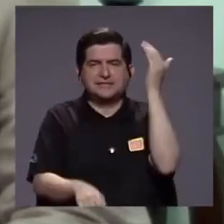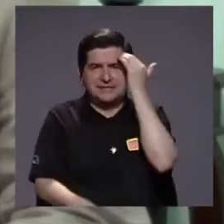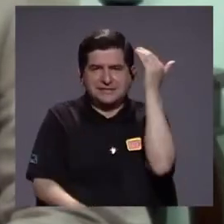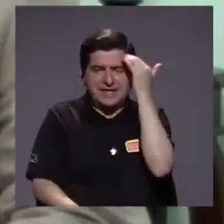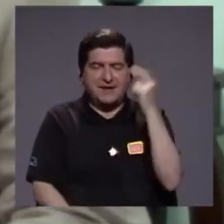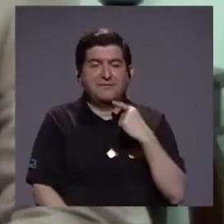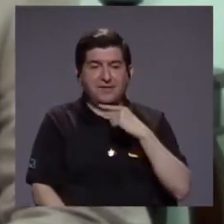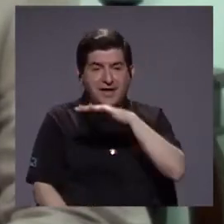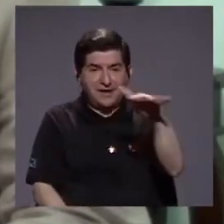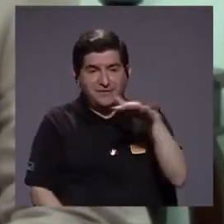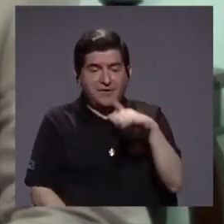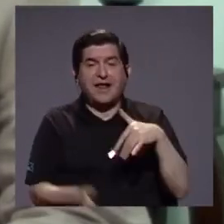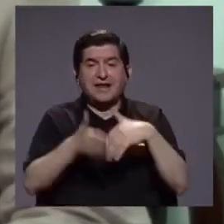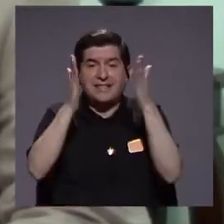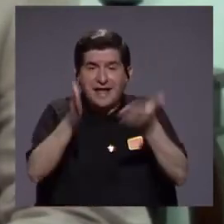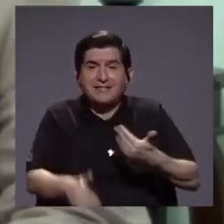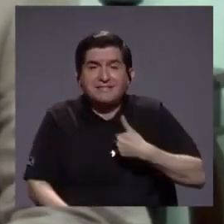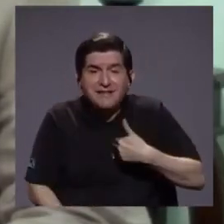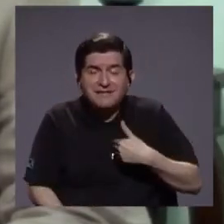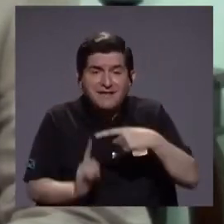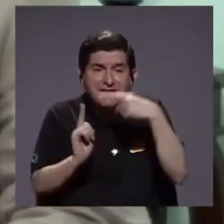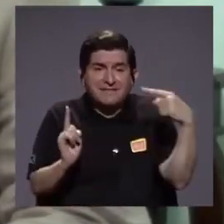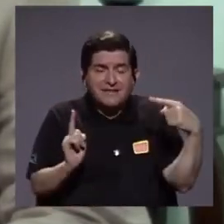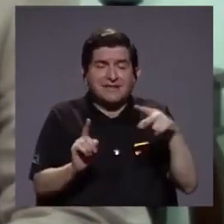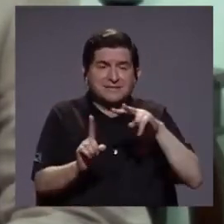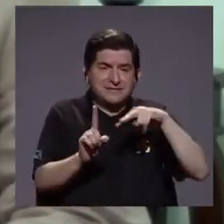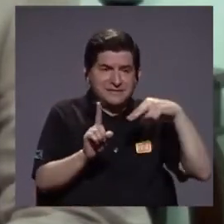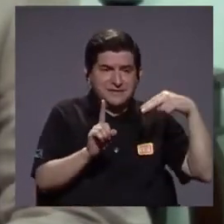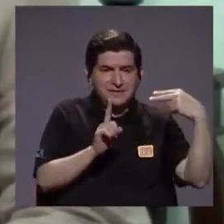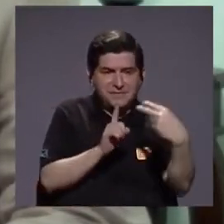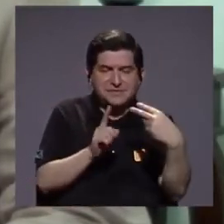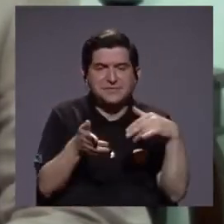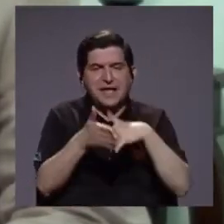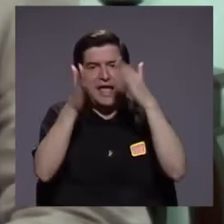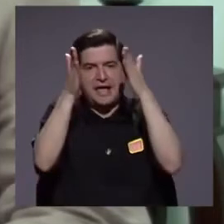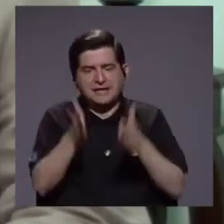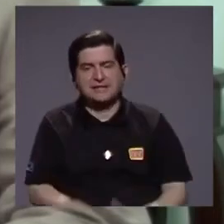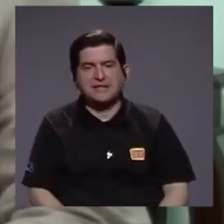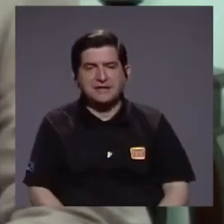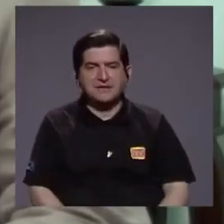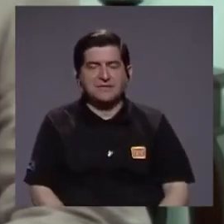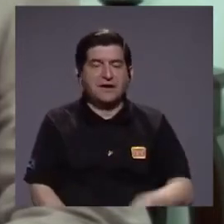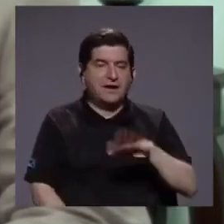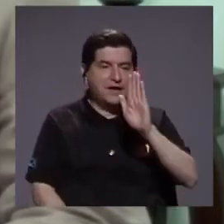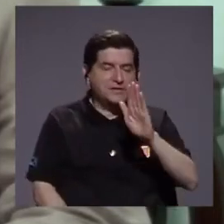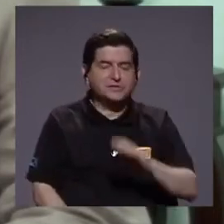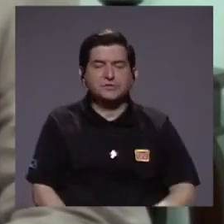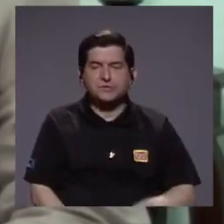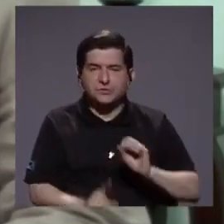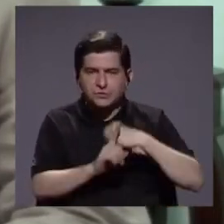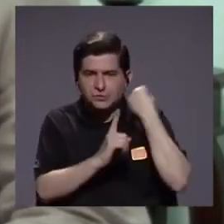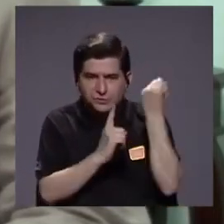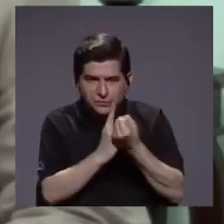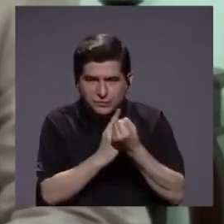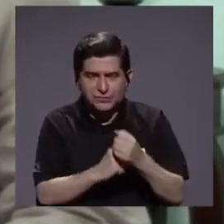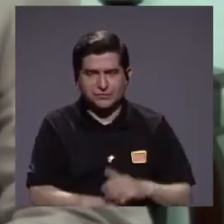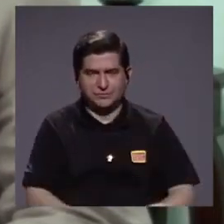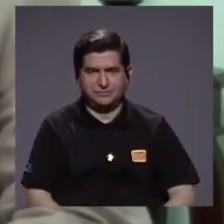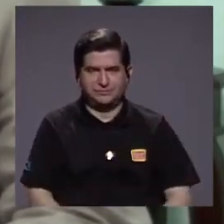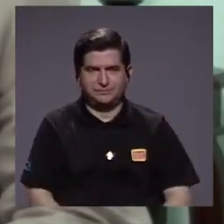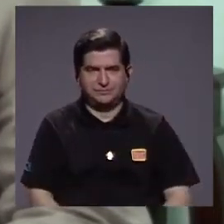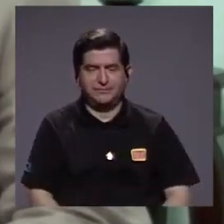la realidad de los estudiantes desde el punto de vista de los estudiantes y bajo la óptica de los estudiantes. Me parece que